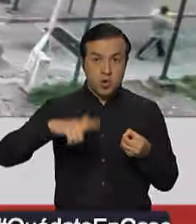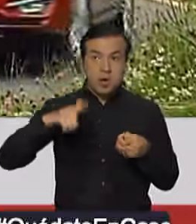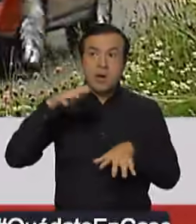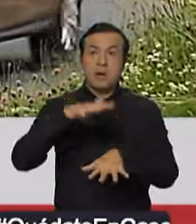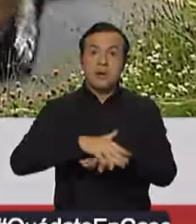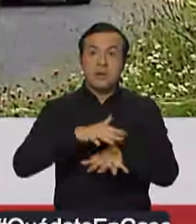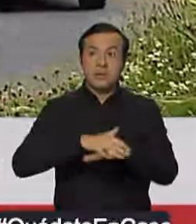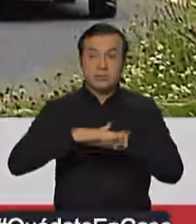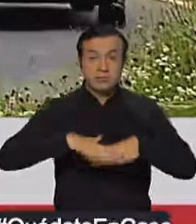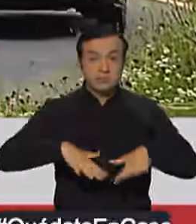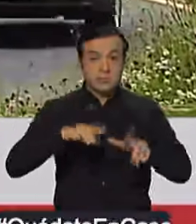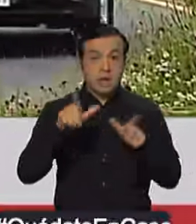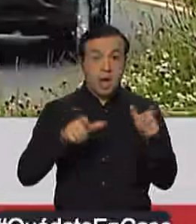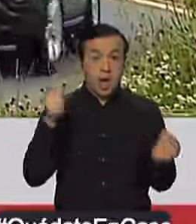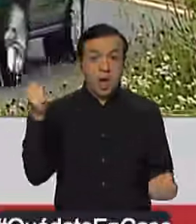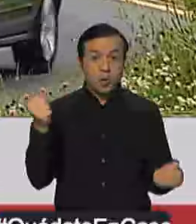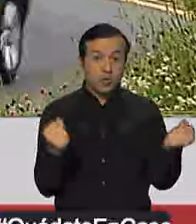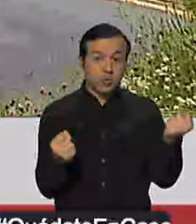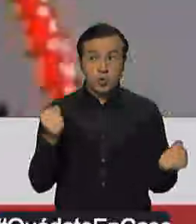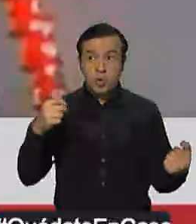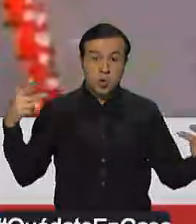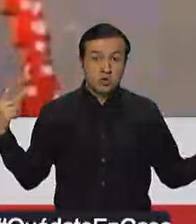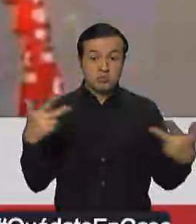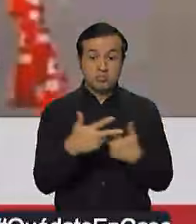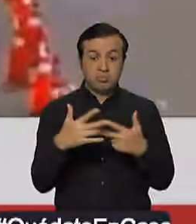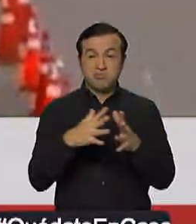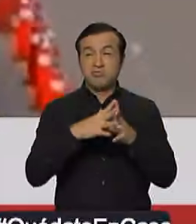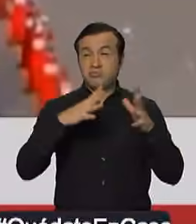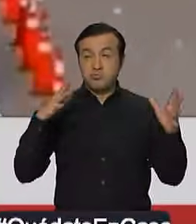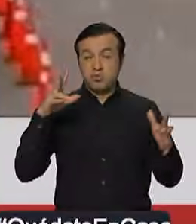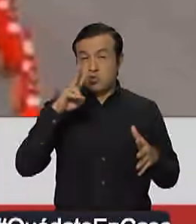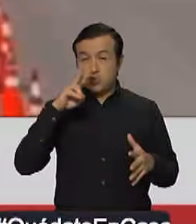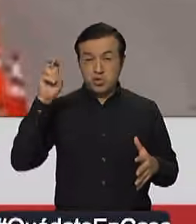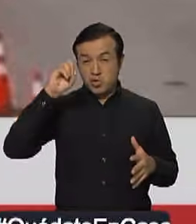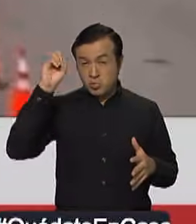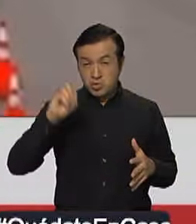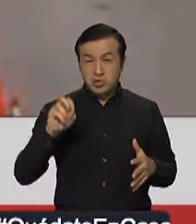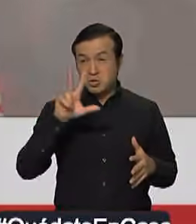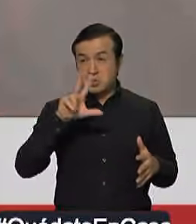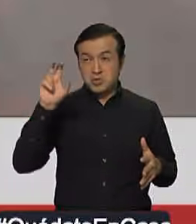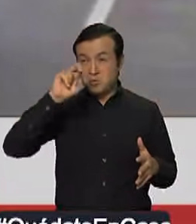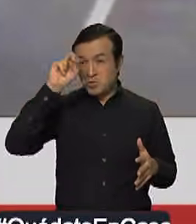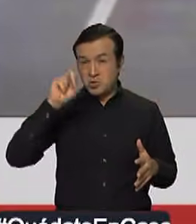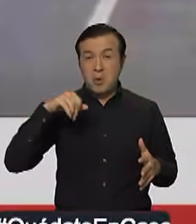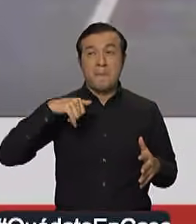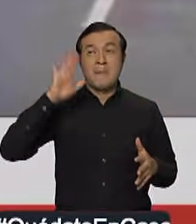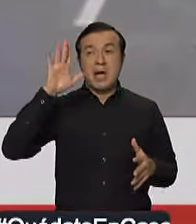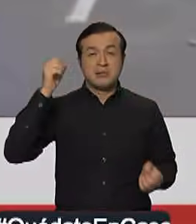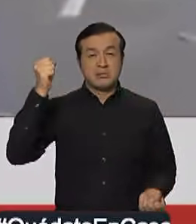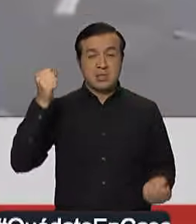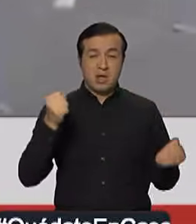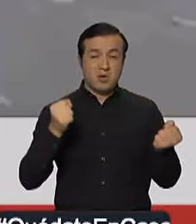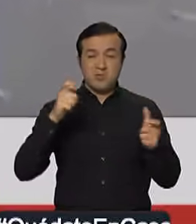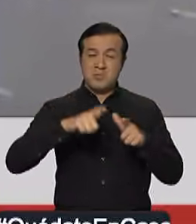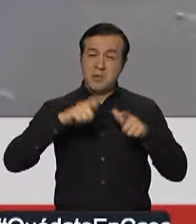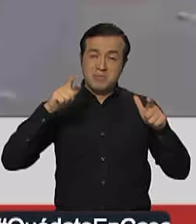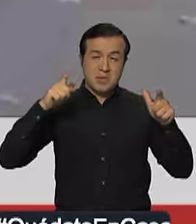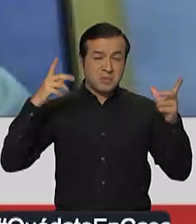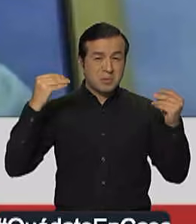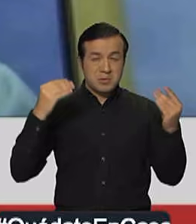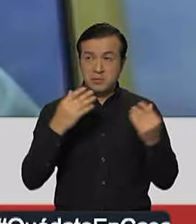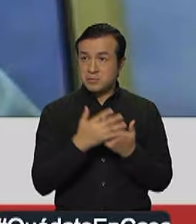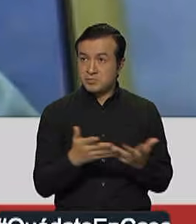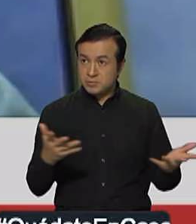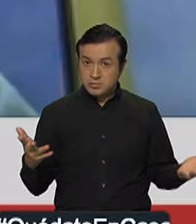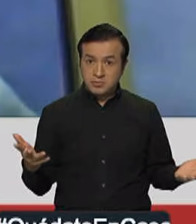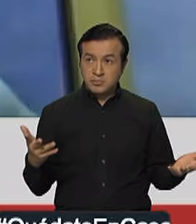Machala, el porcentaje de vehículos circulando supera en un 200 y hasta en un 300% el promedio de proyección establecido.